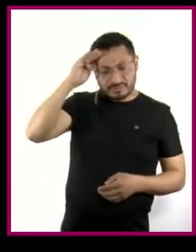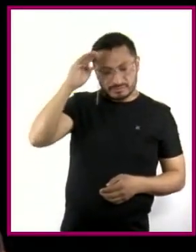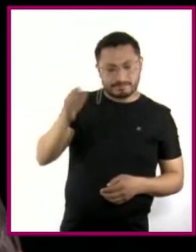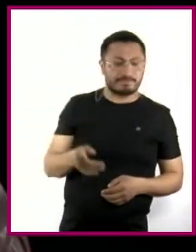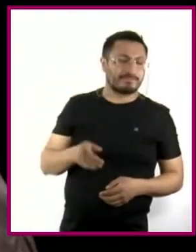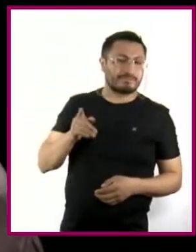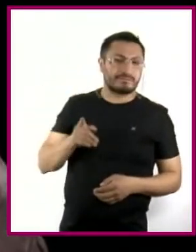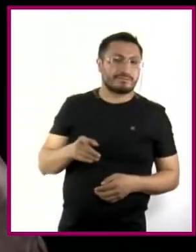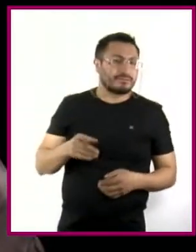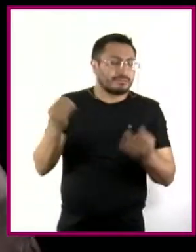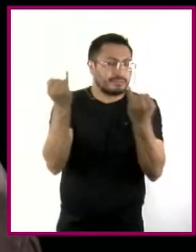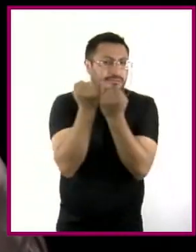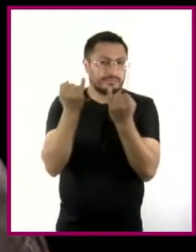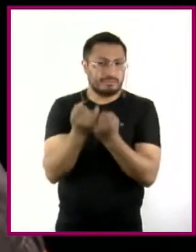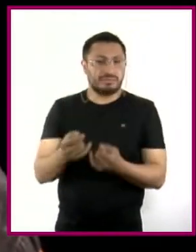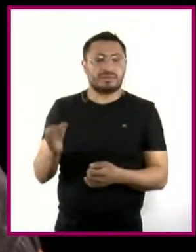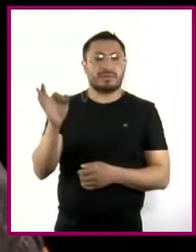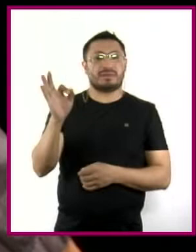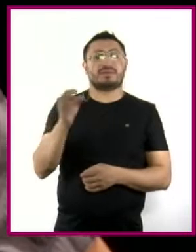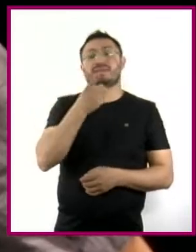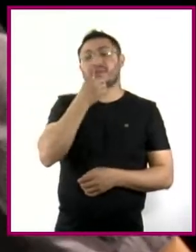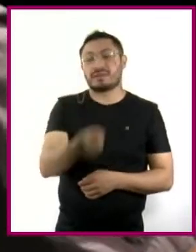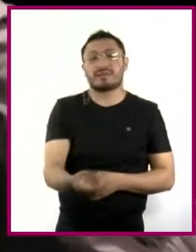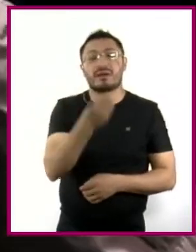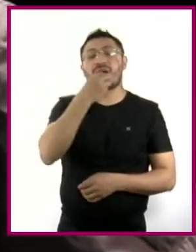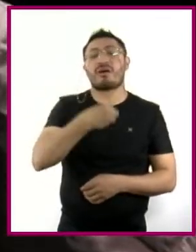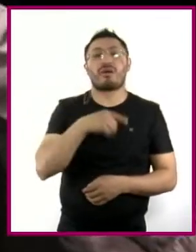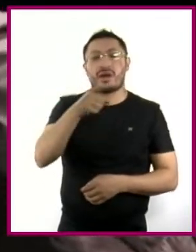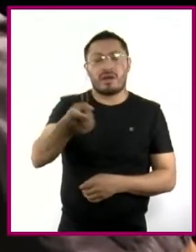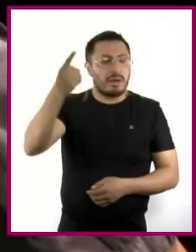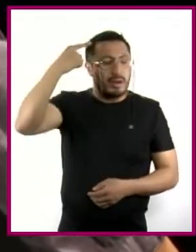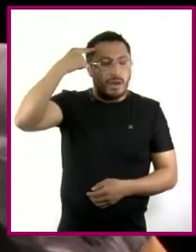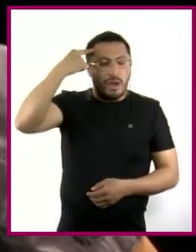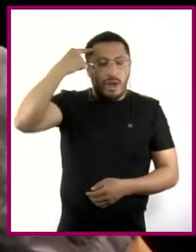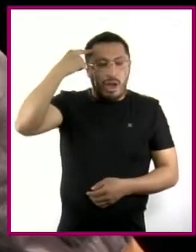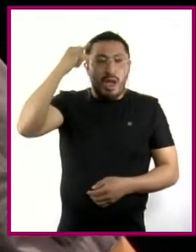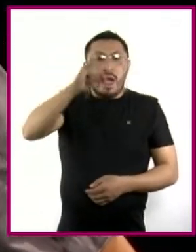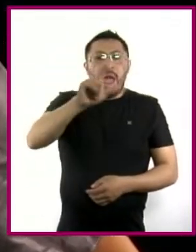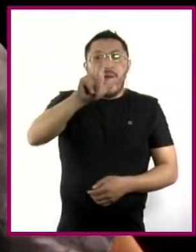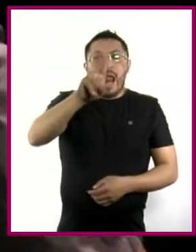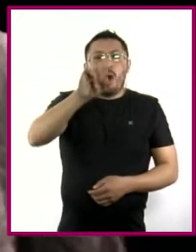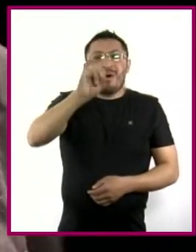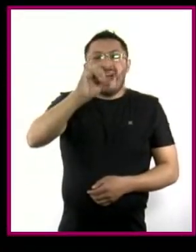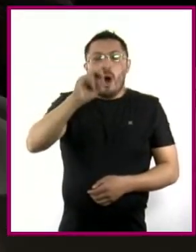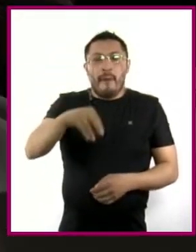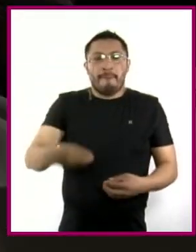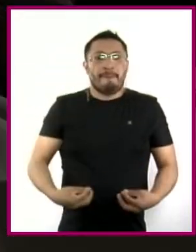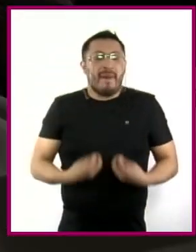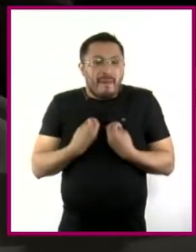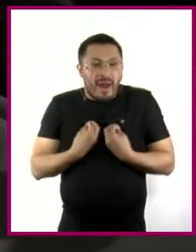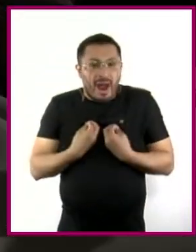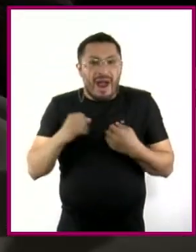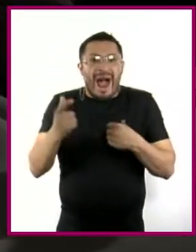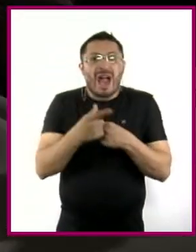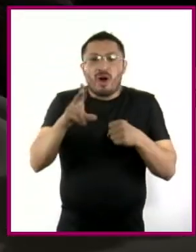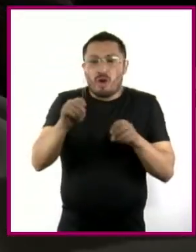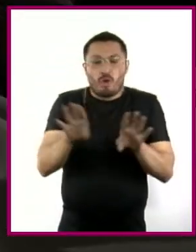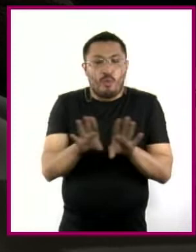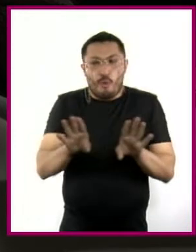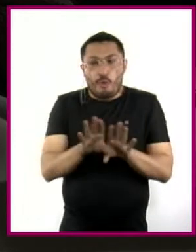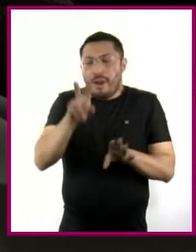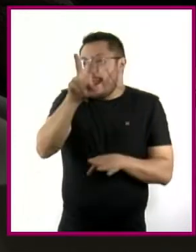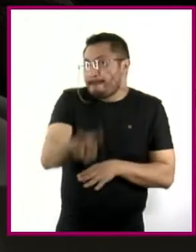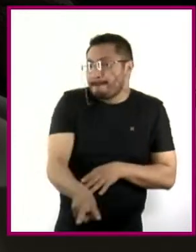que, aunque estés viviendo una ilusión, algo que no existe tal como se te aparece, tendrías